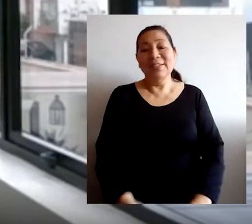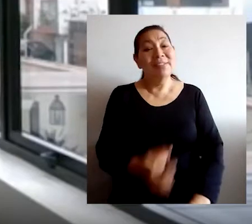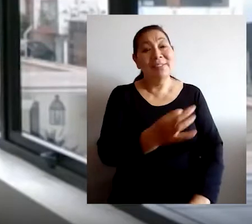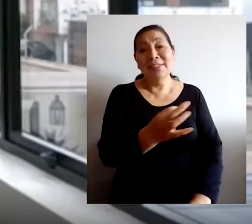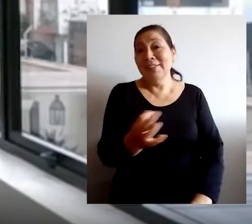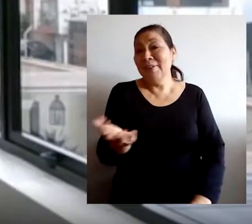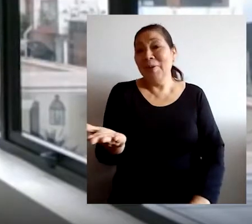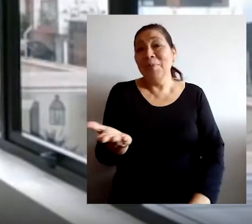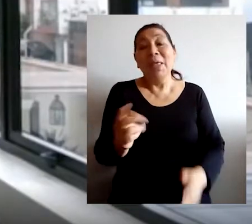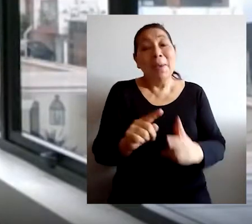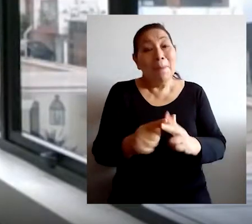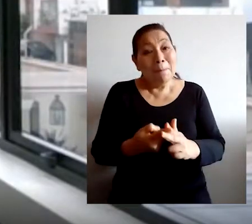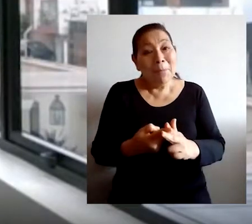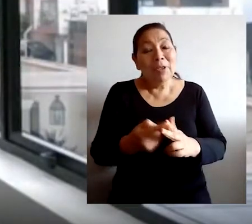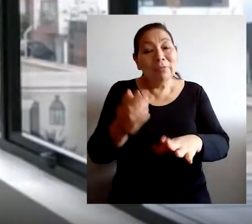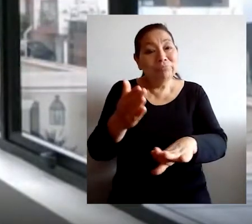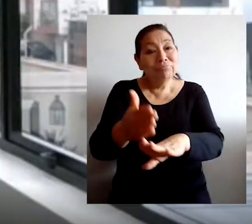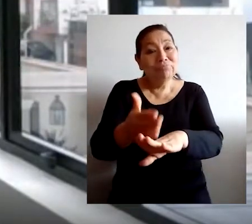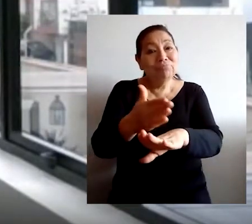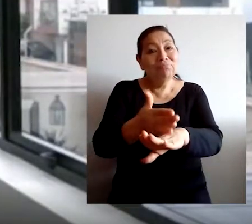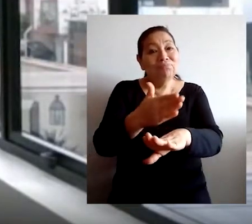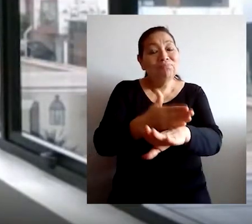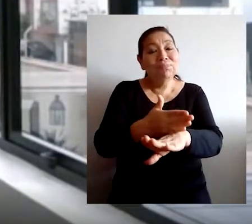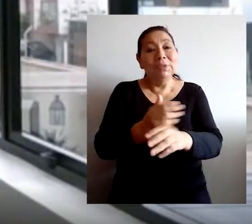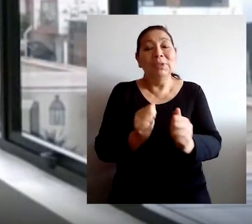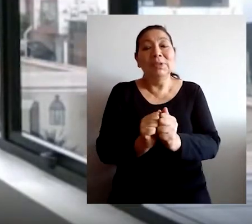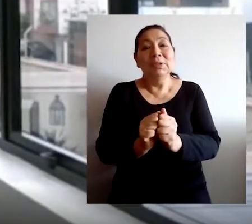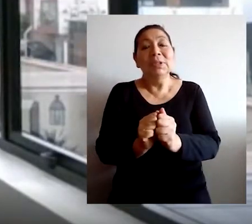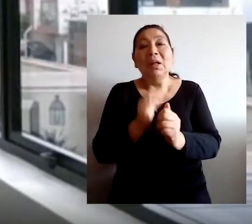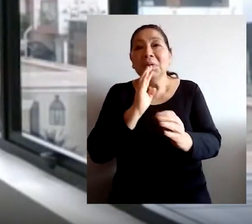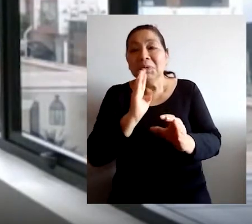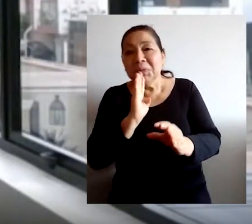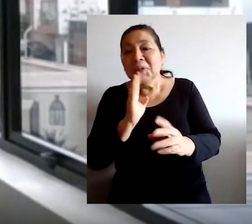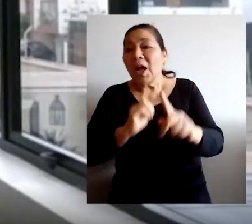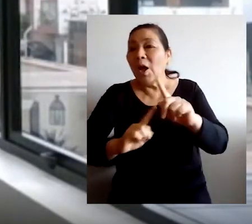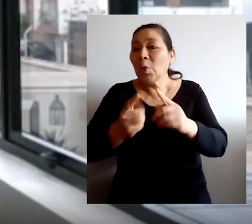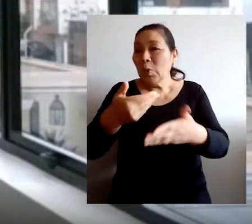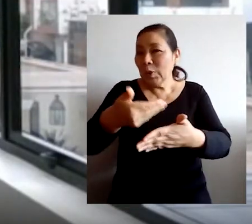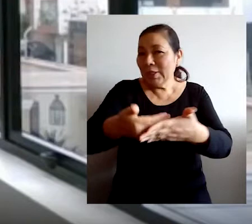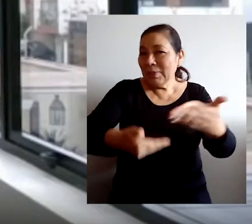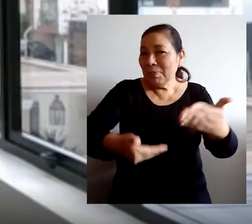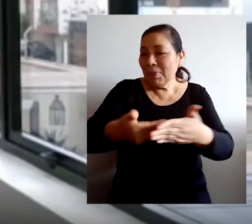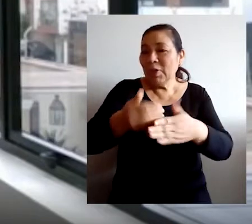sino empieza a desarrollar comentarios sobre algunos